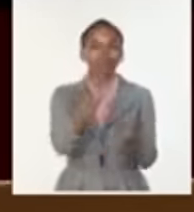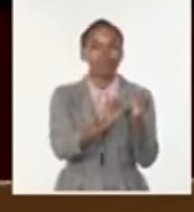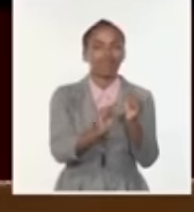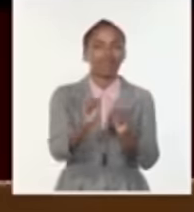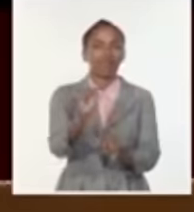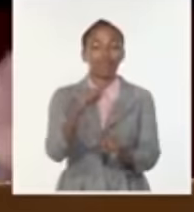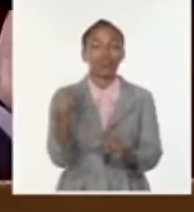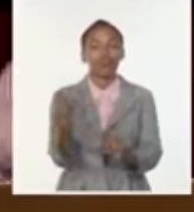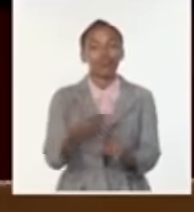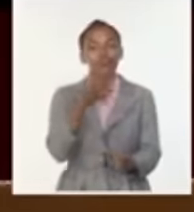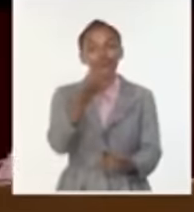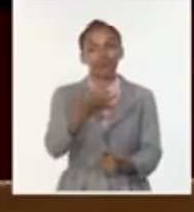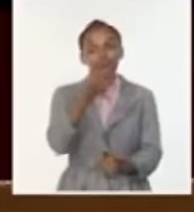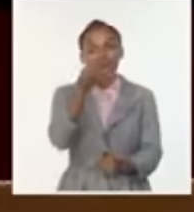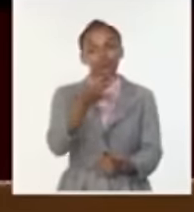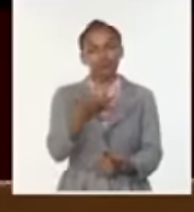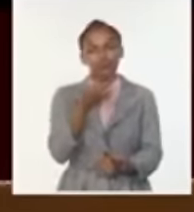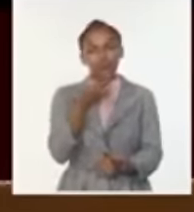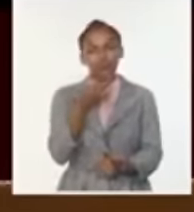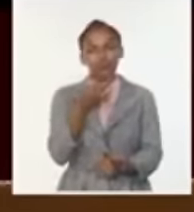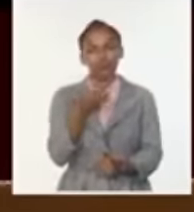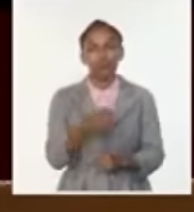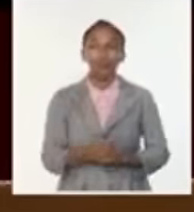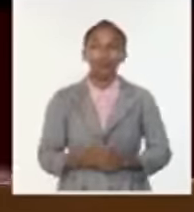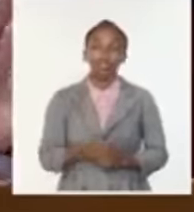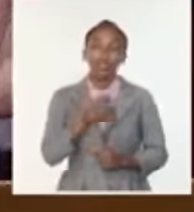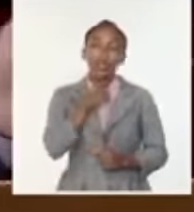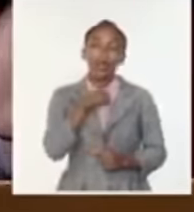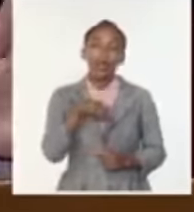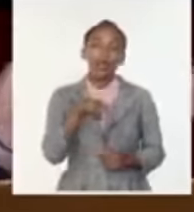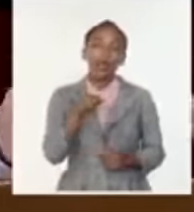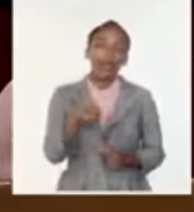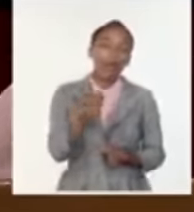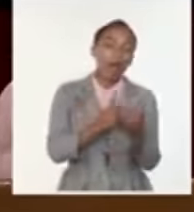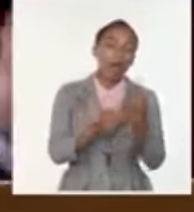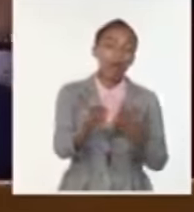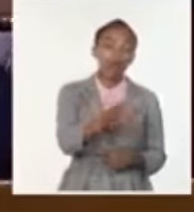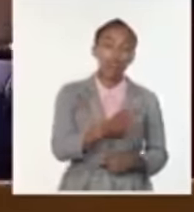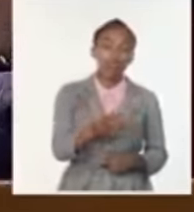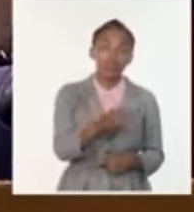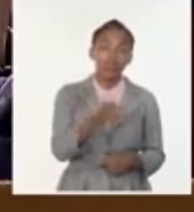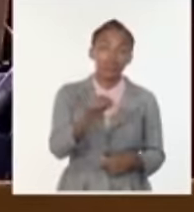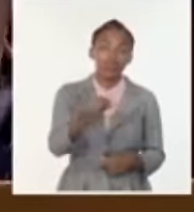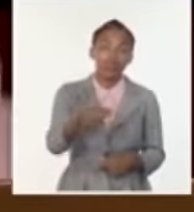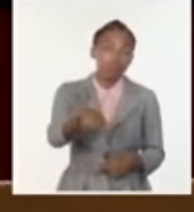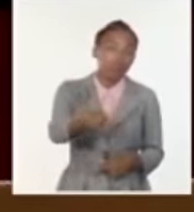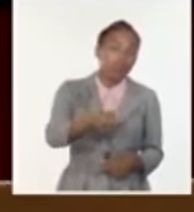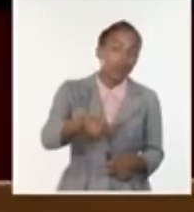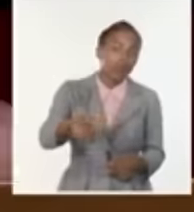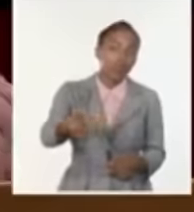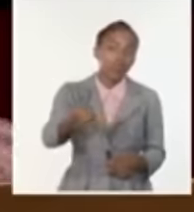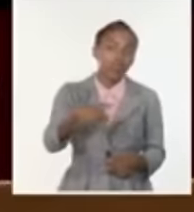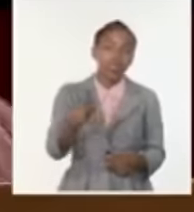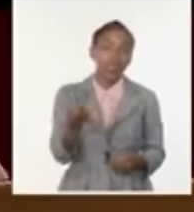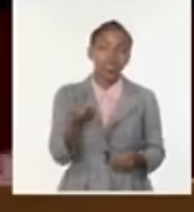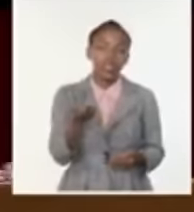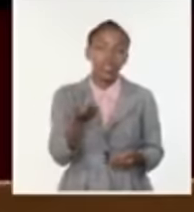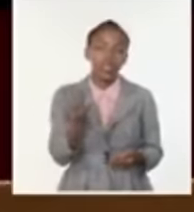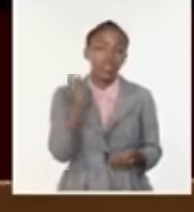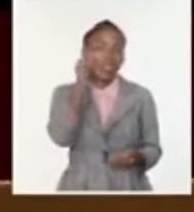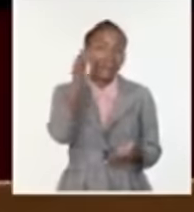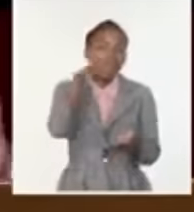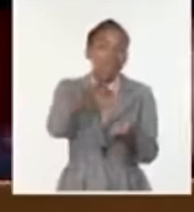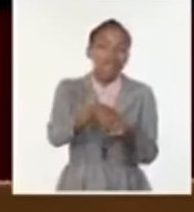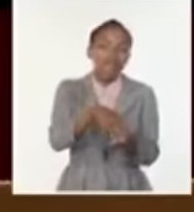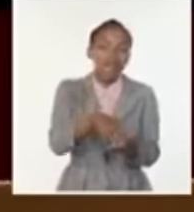veces. Hemos criticado incluso a veces un municipio. Ustedes tiran todo para el día de la semana, que es la feria. El pueblo no vive